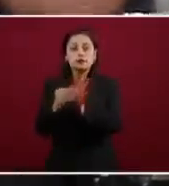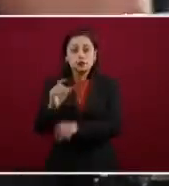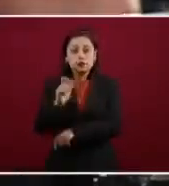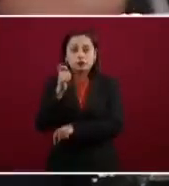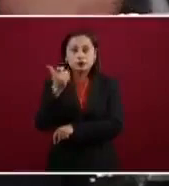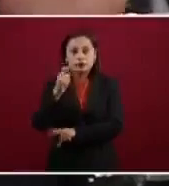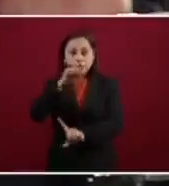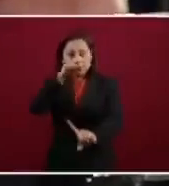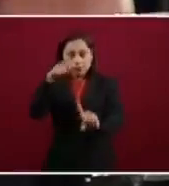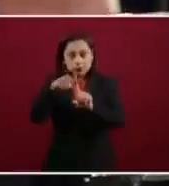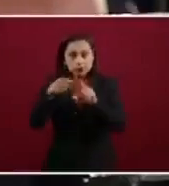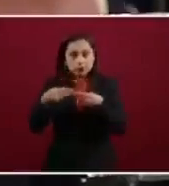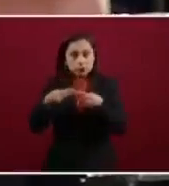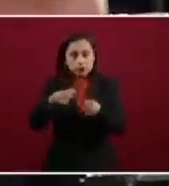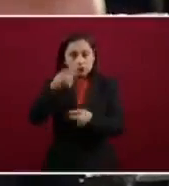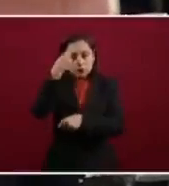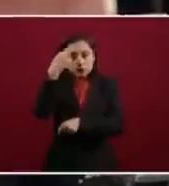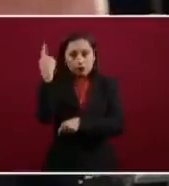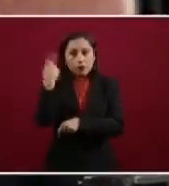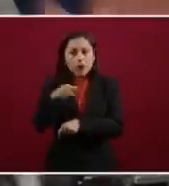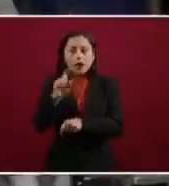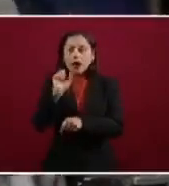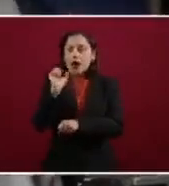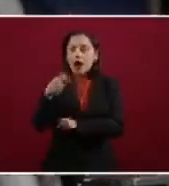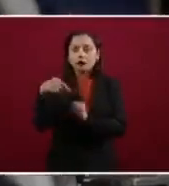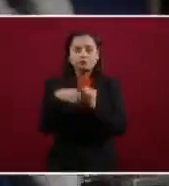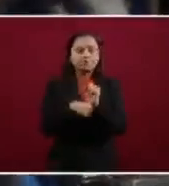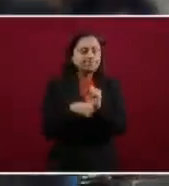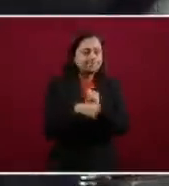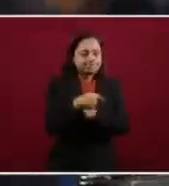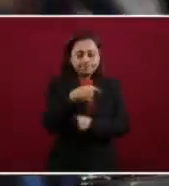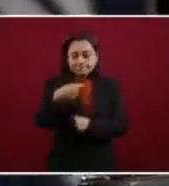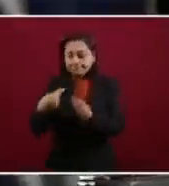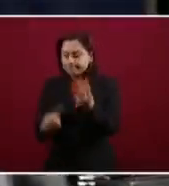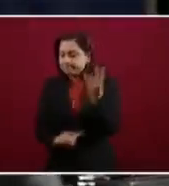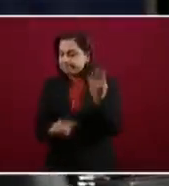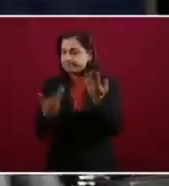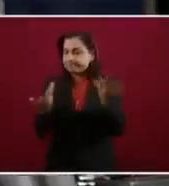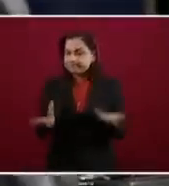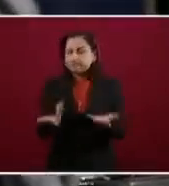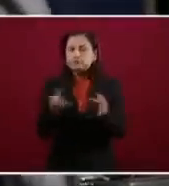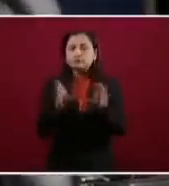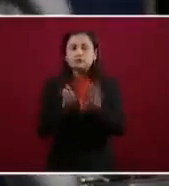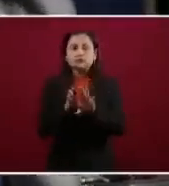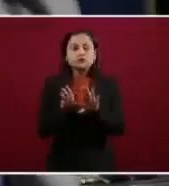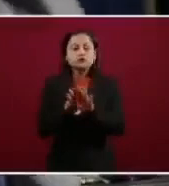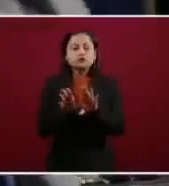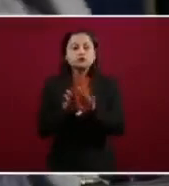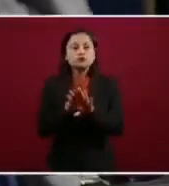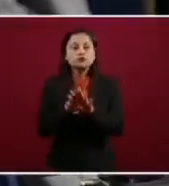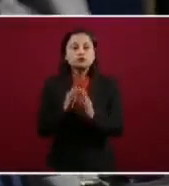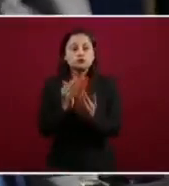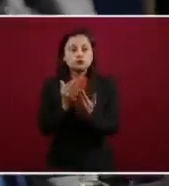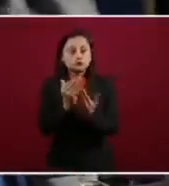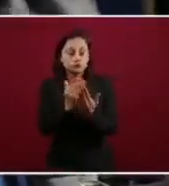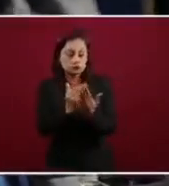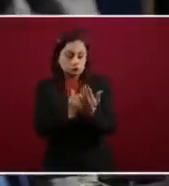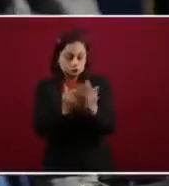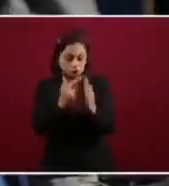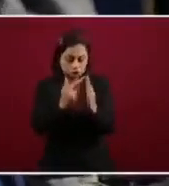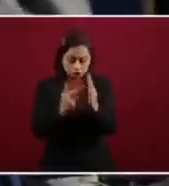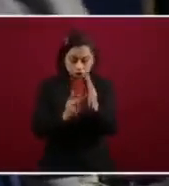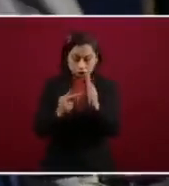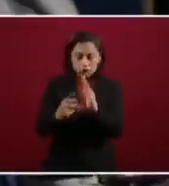fue utilizada con fines discrecionales no había ningún tipo de reglas de